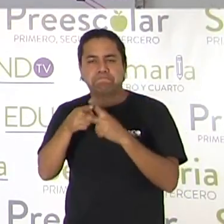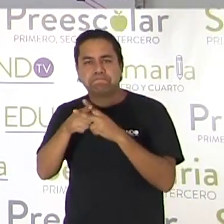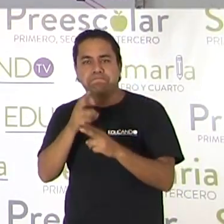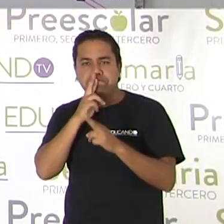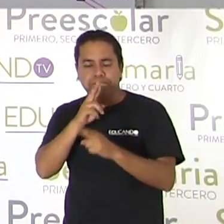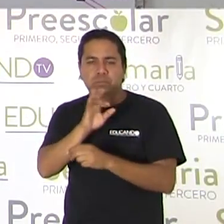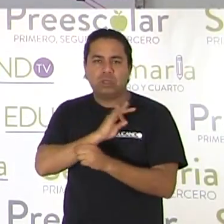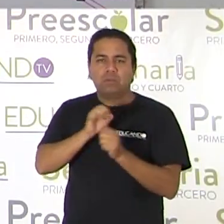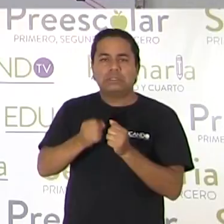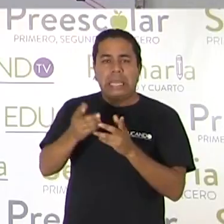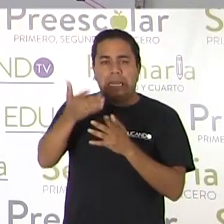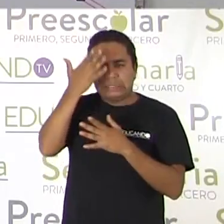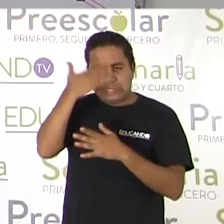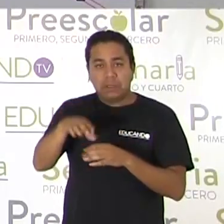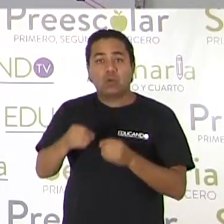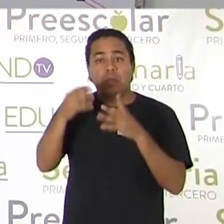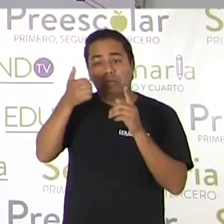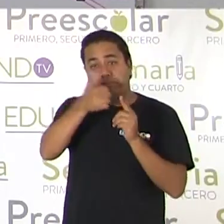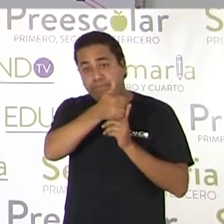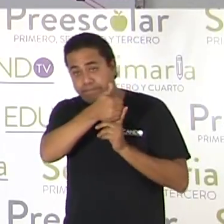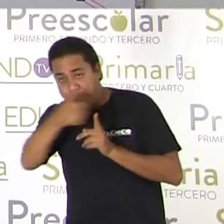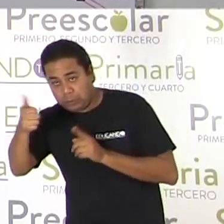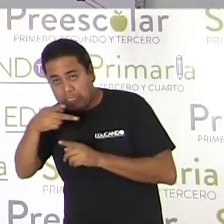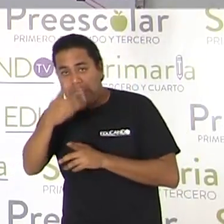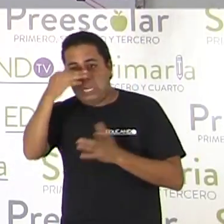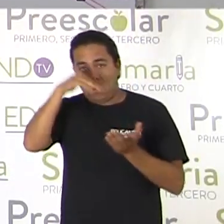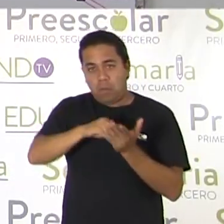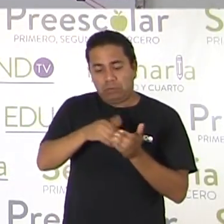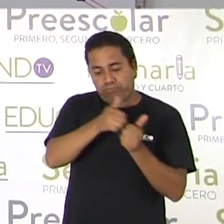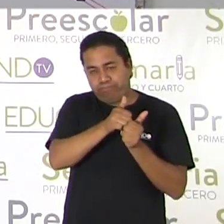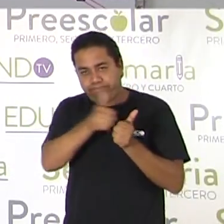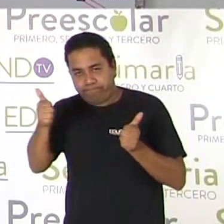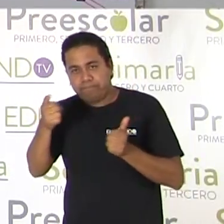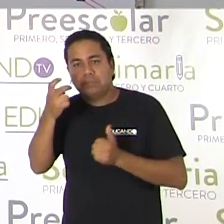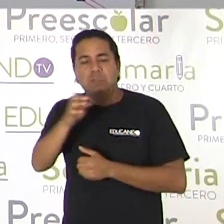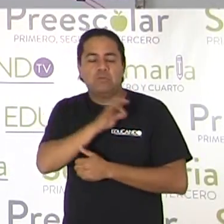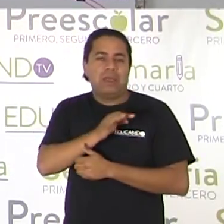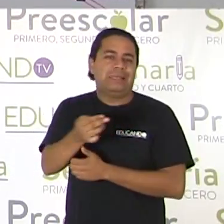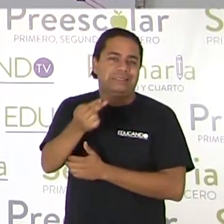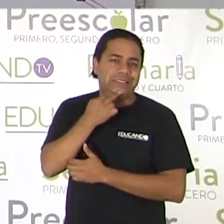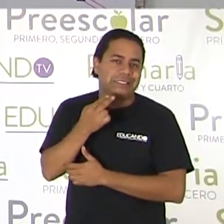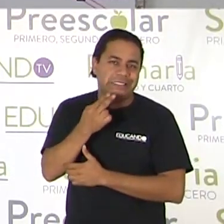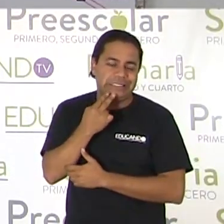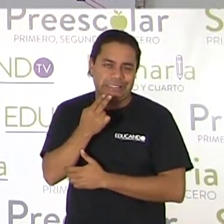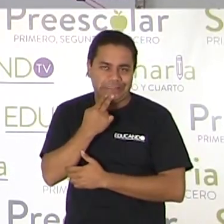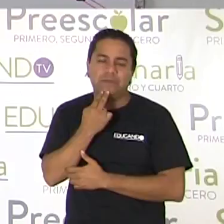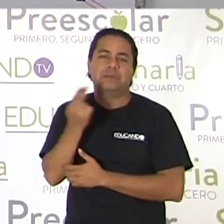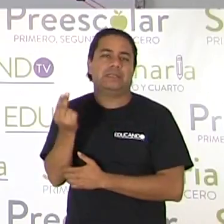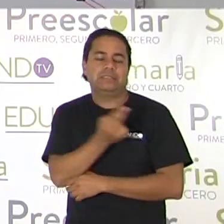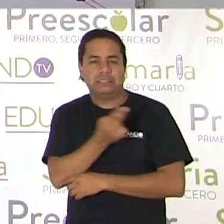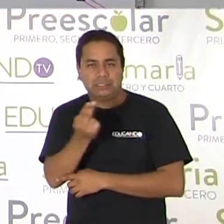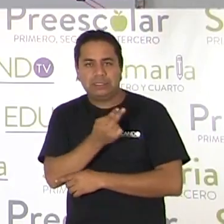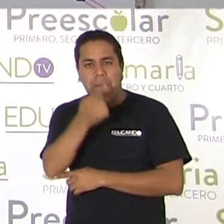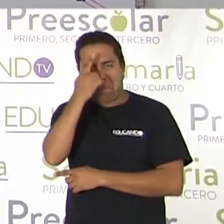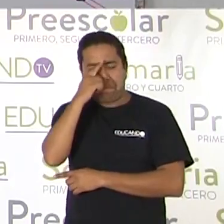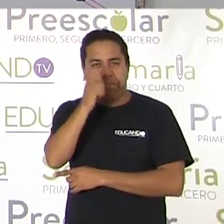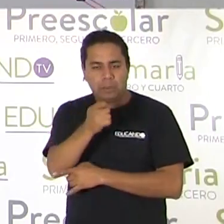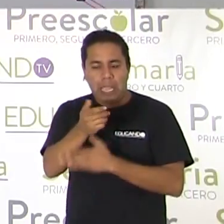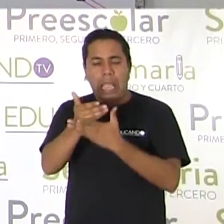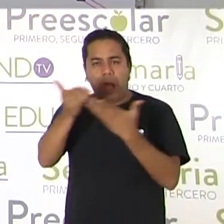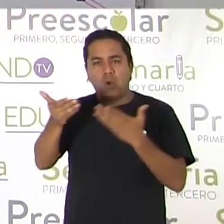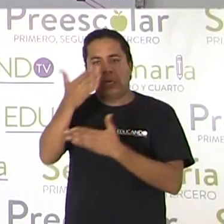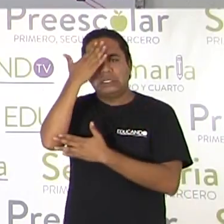la distancia ya en kilómetros. Este dato en kilómetros, por supuesto que lo vamos a necesitar y lo vamos a utilizar para ahora